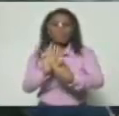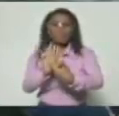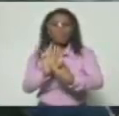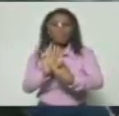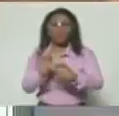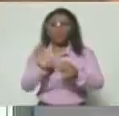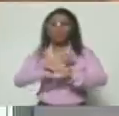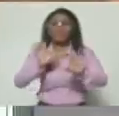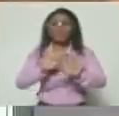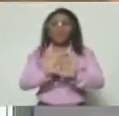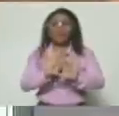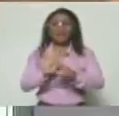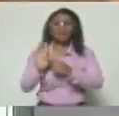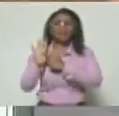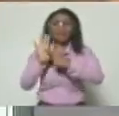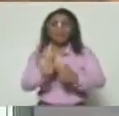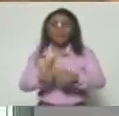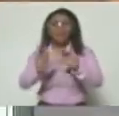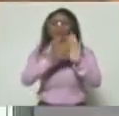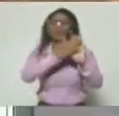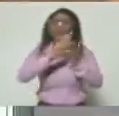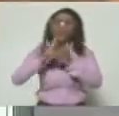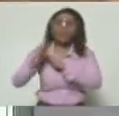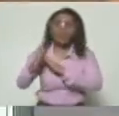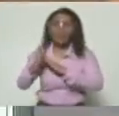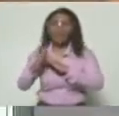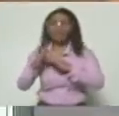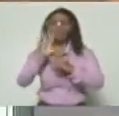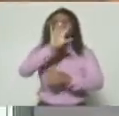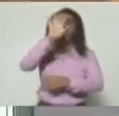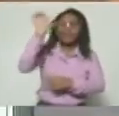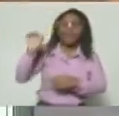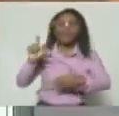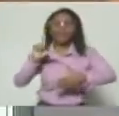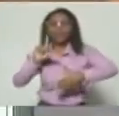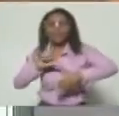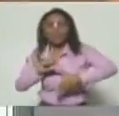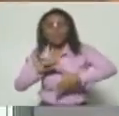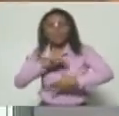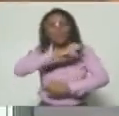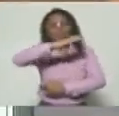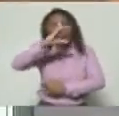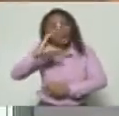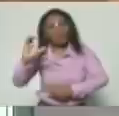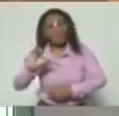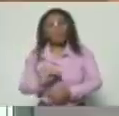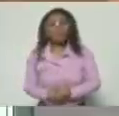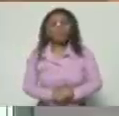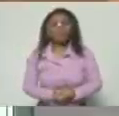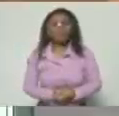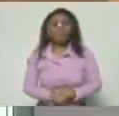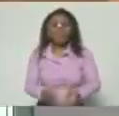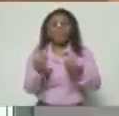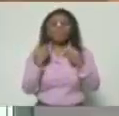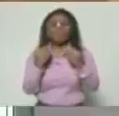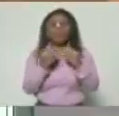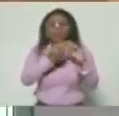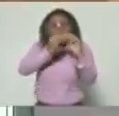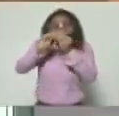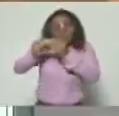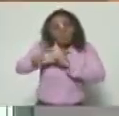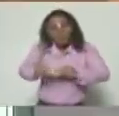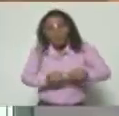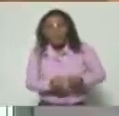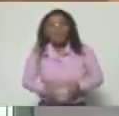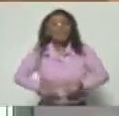lo que ya se ha señalado, la comunidad de estados latinoamericanos y caribeños, para configurar y